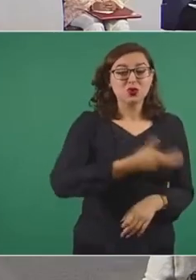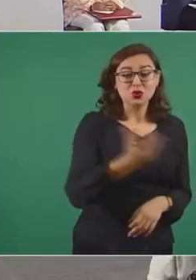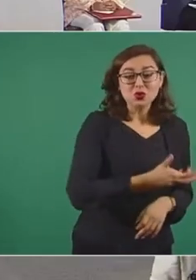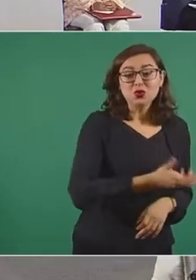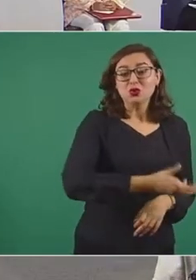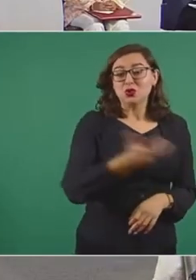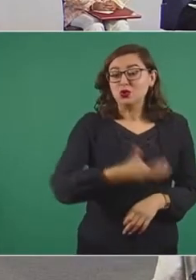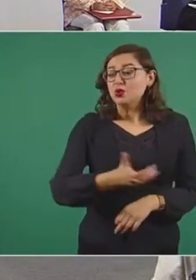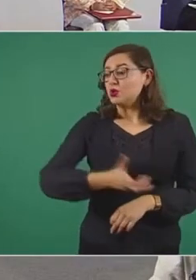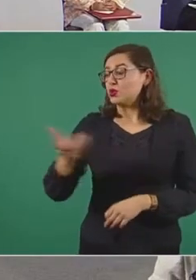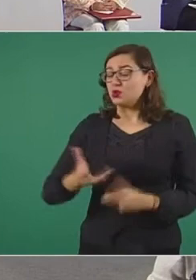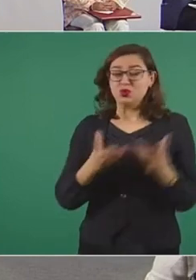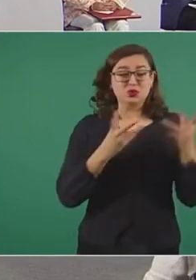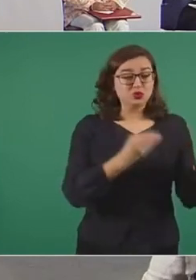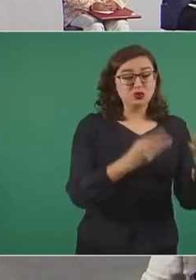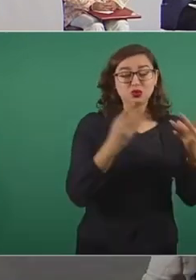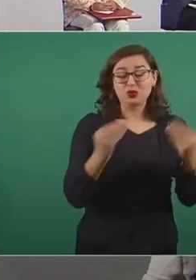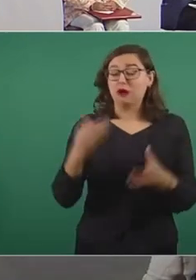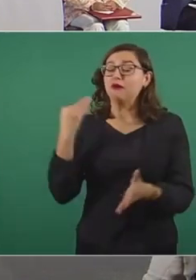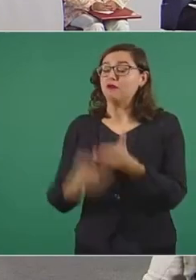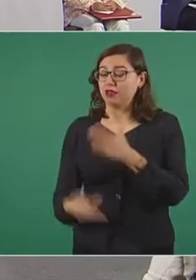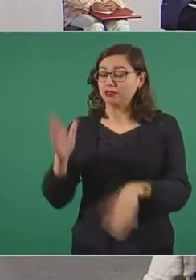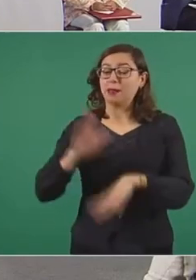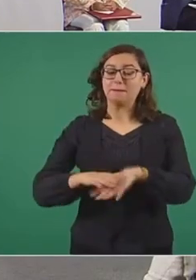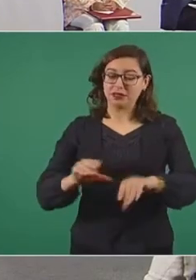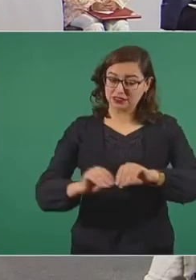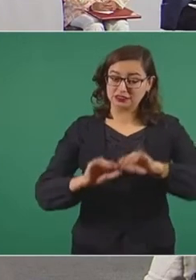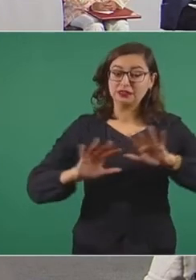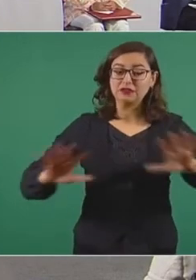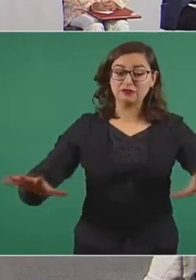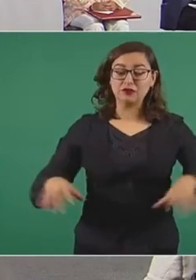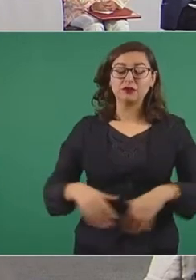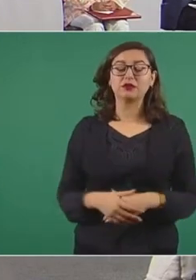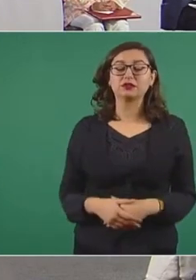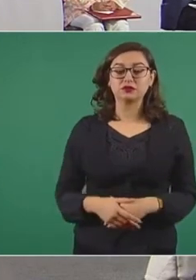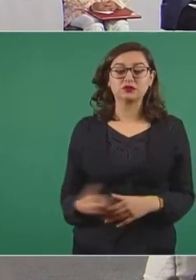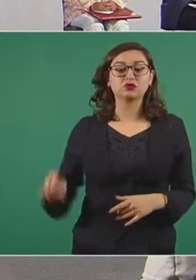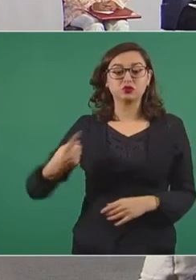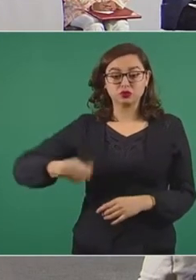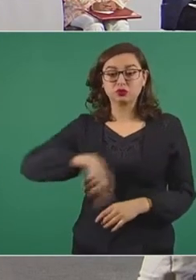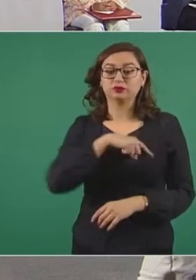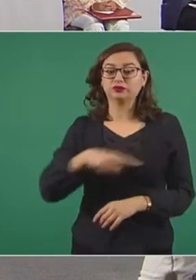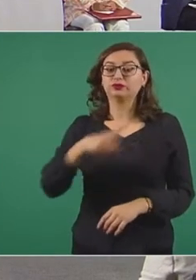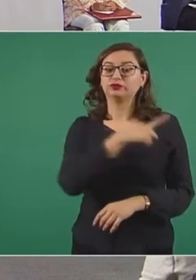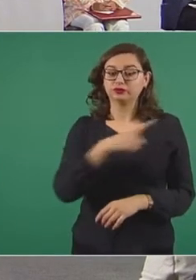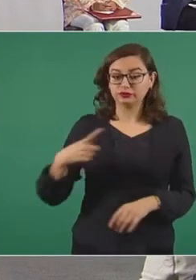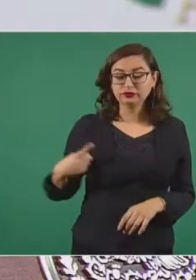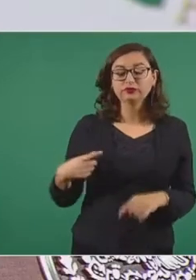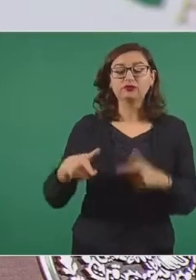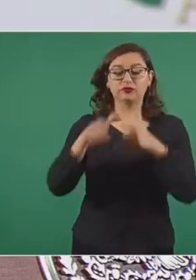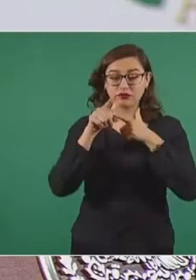de manera amplia que vamos a seguir